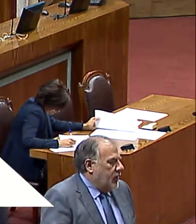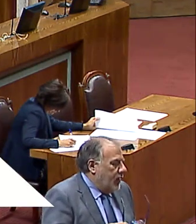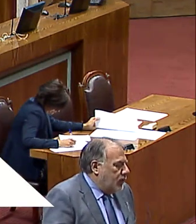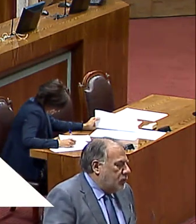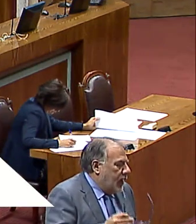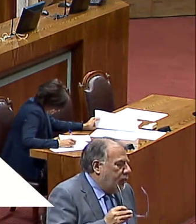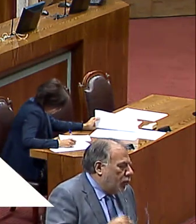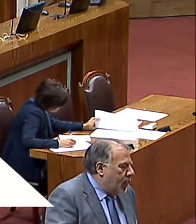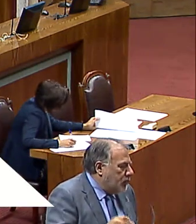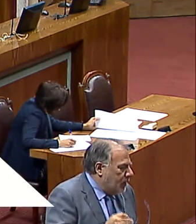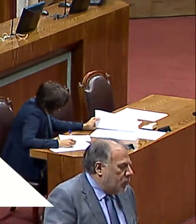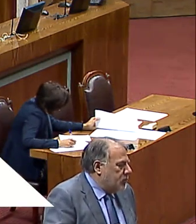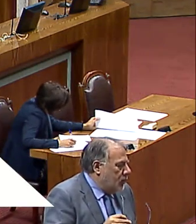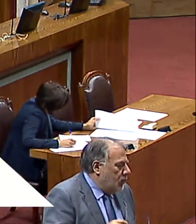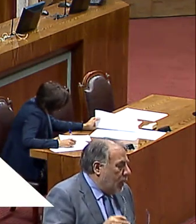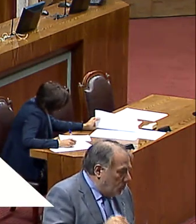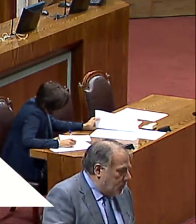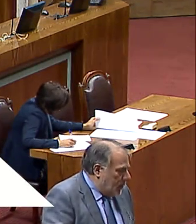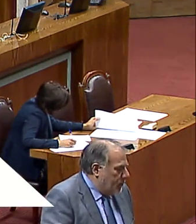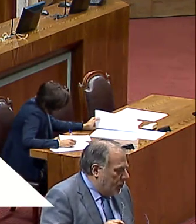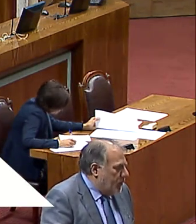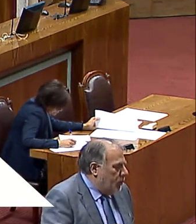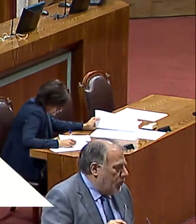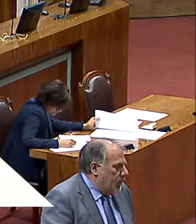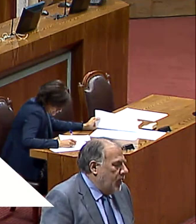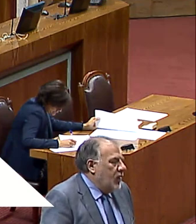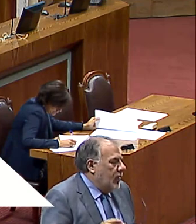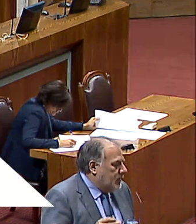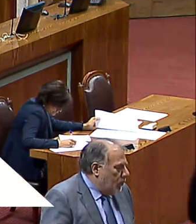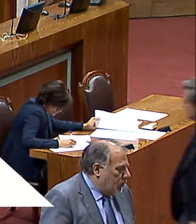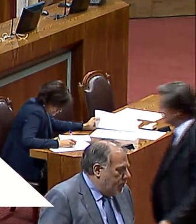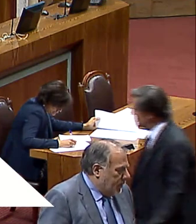Citamos a reunión de comité sin suspensión de la sesión.